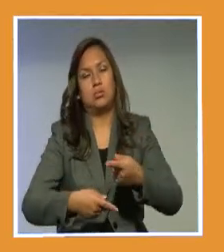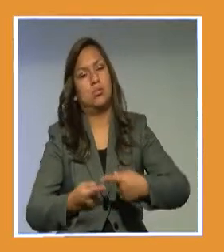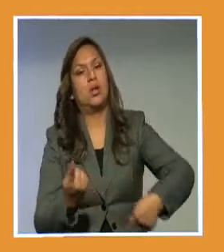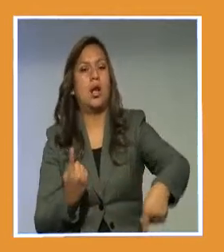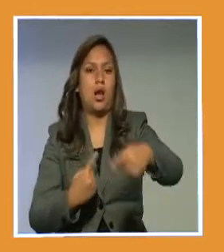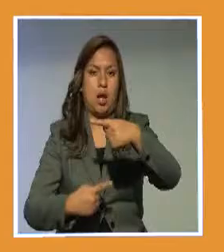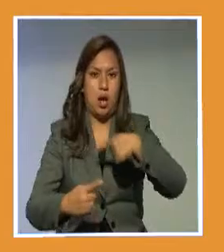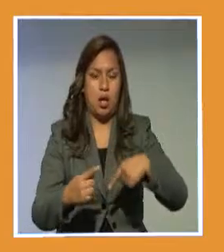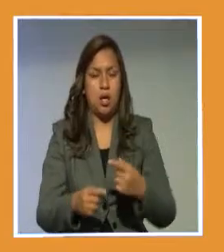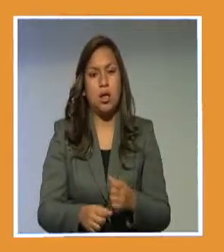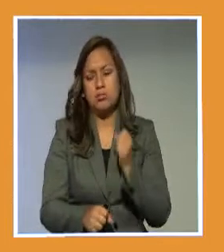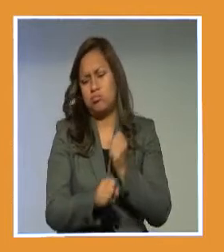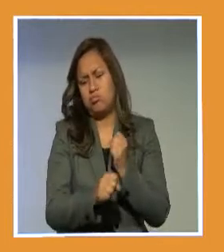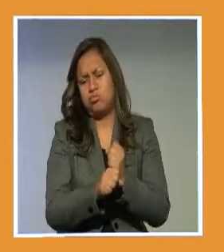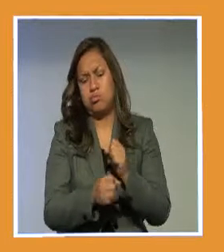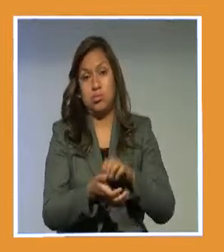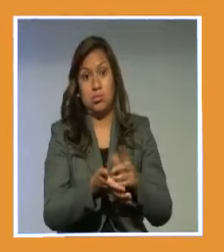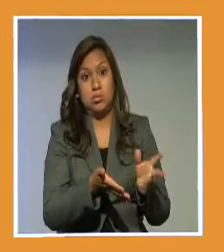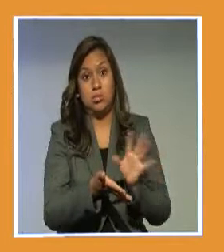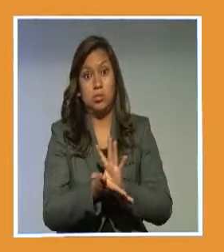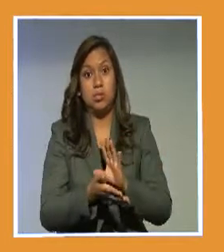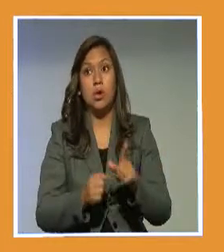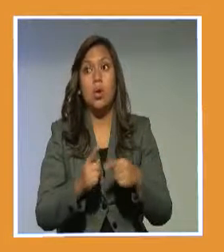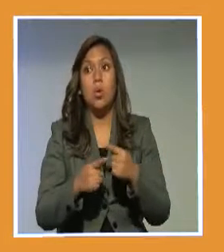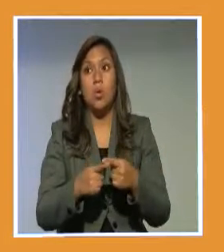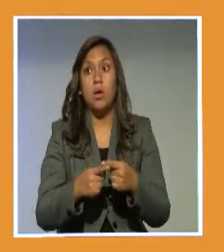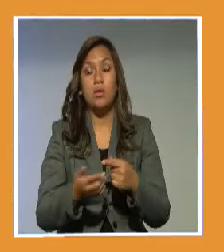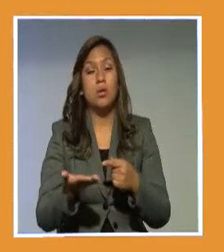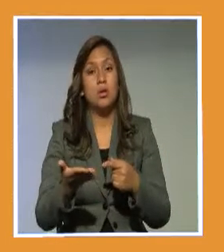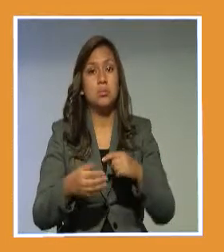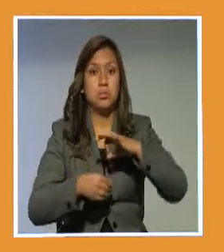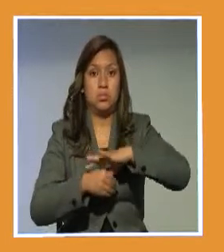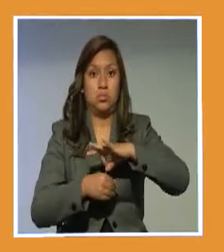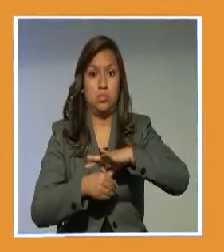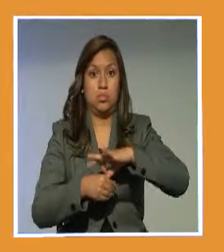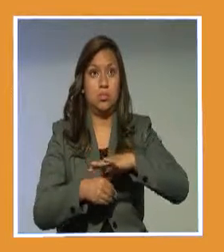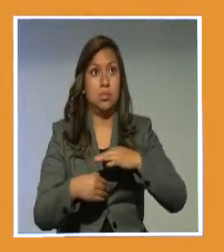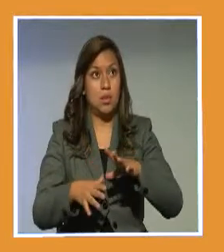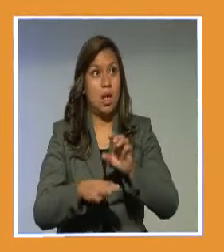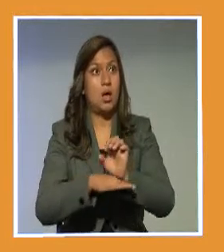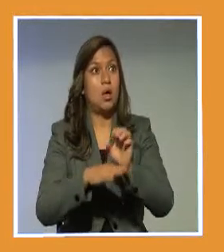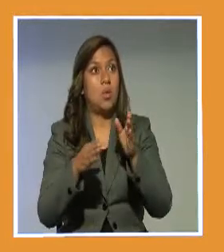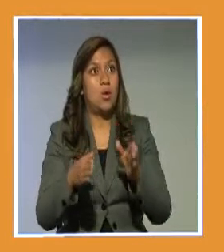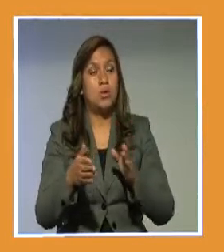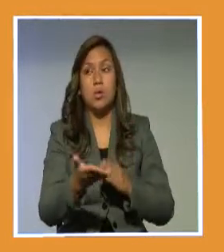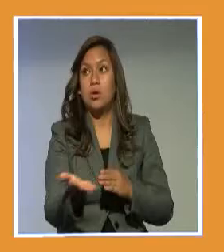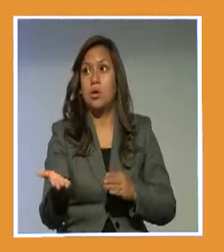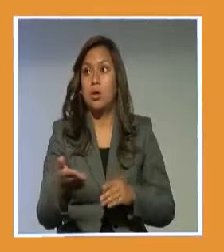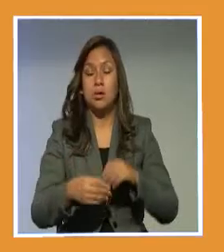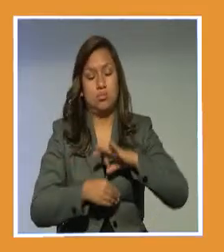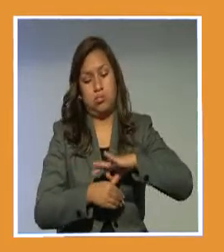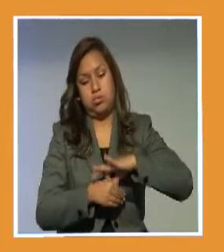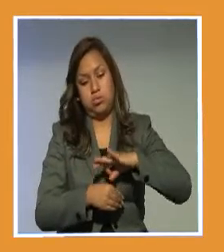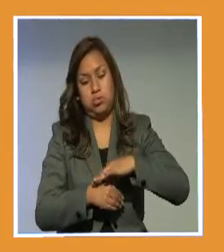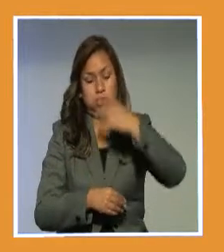de la Asamblea Nacional después de las elecciones, después de que el pueblo ecuatoriano vayamos a las